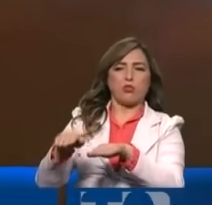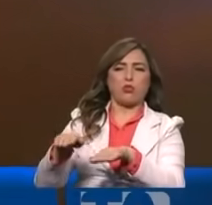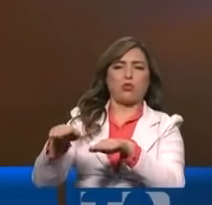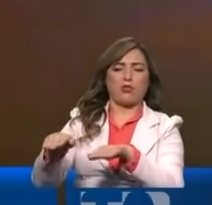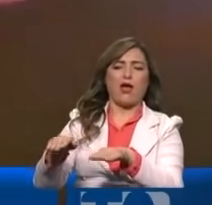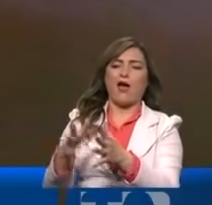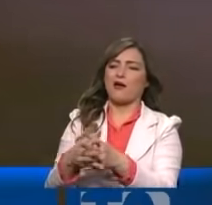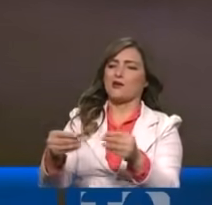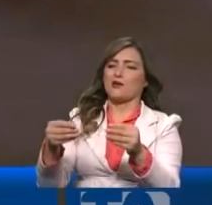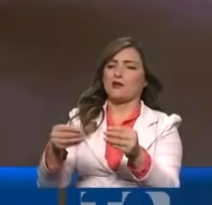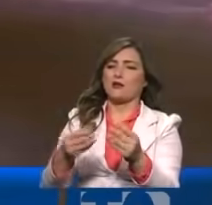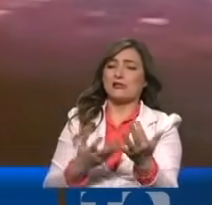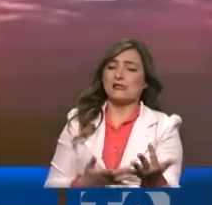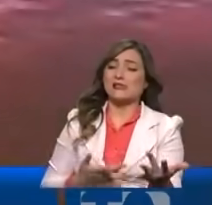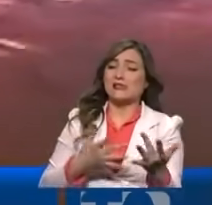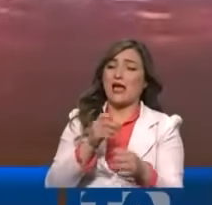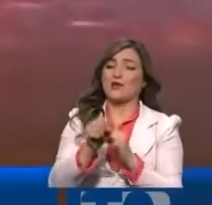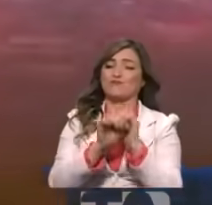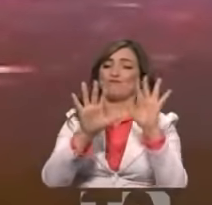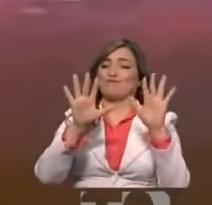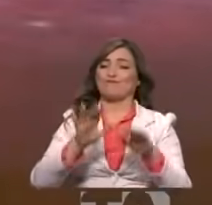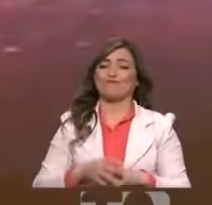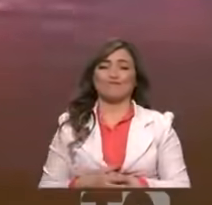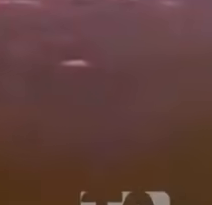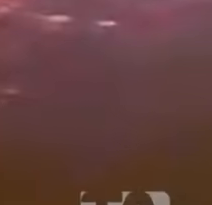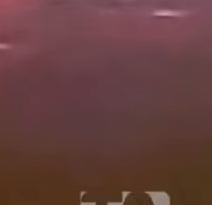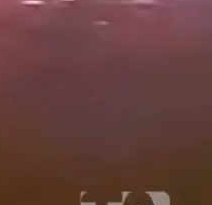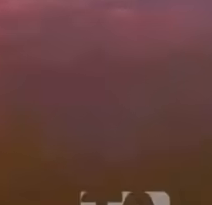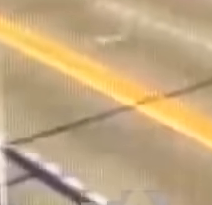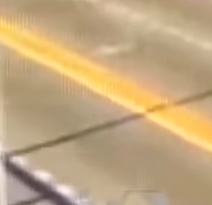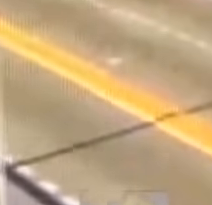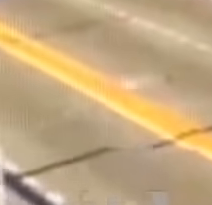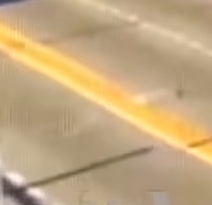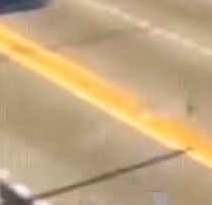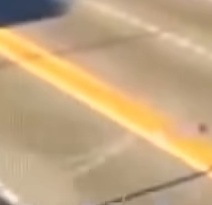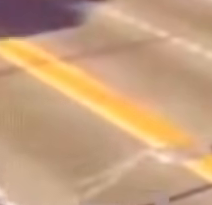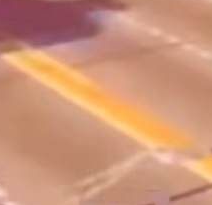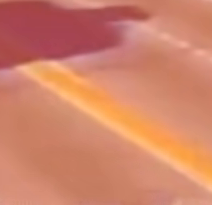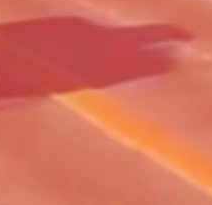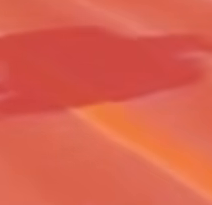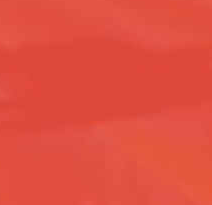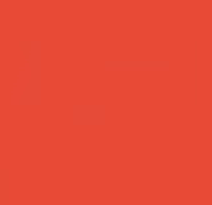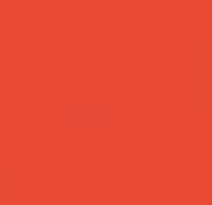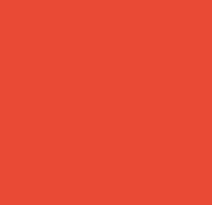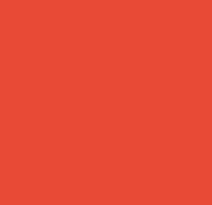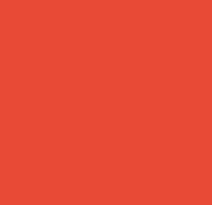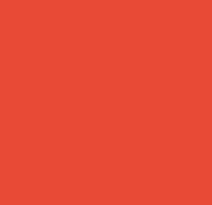más de una década. En Guayaquil, Carlos Acoto, 24 horas.